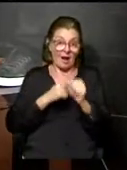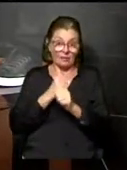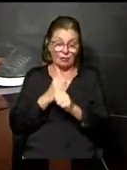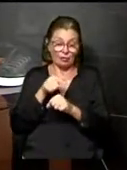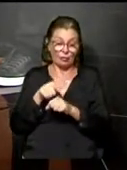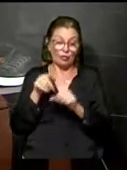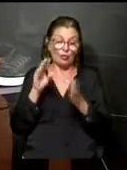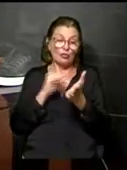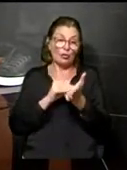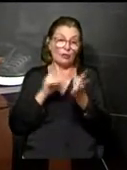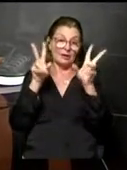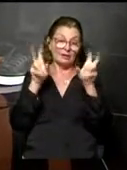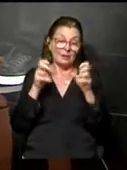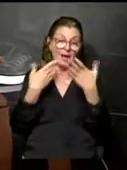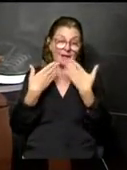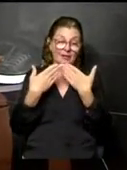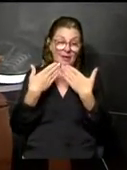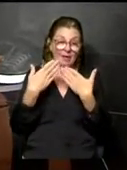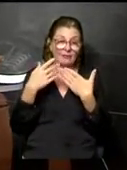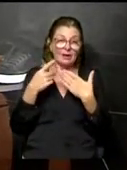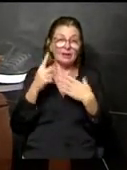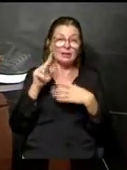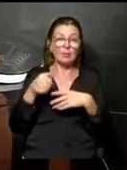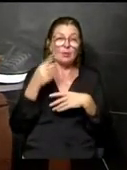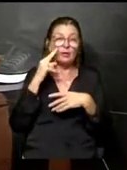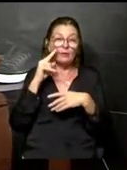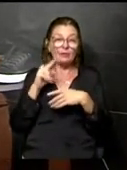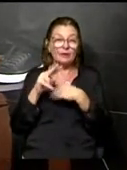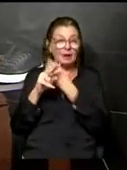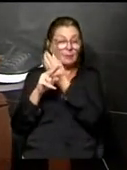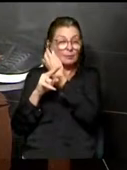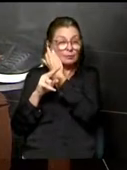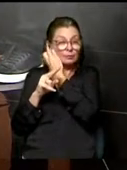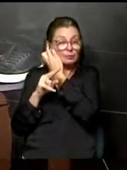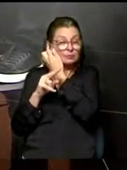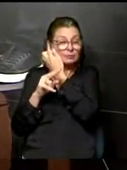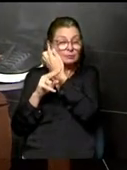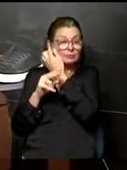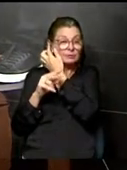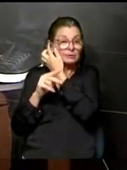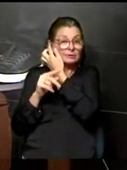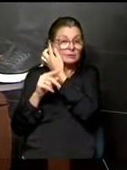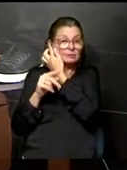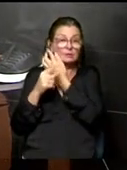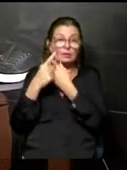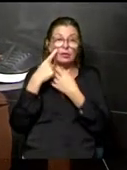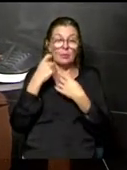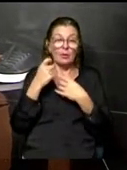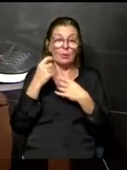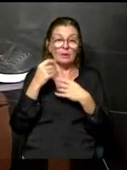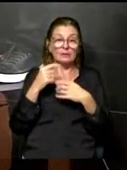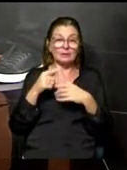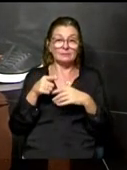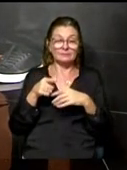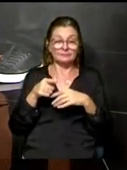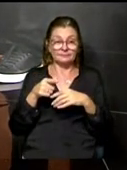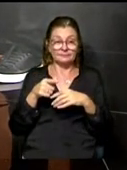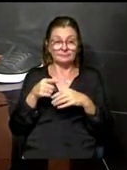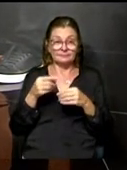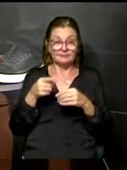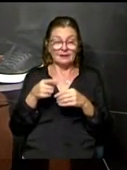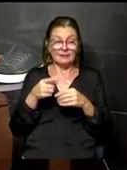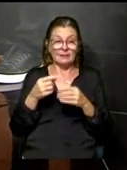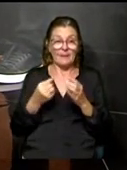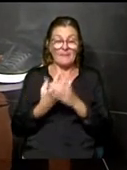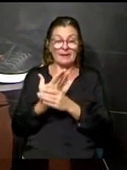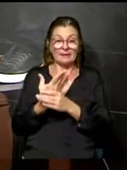sobre el tema. Y si después nos fijamos y podemos, con algunas herramientas, podemos identificar esa intervención que aparece en ese diario